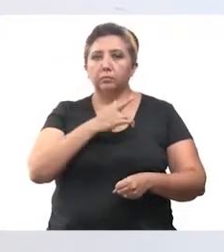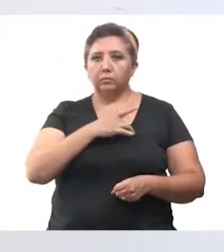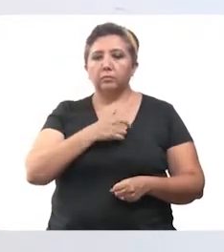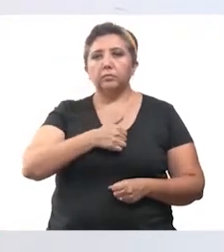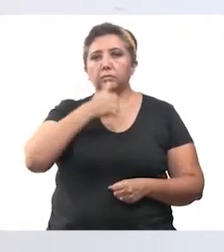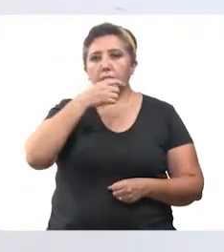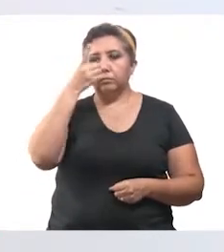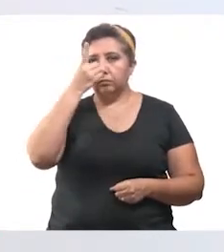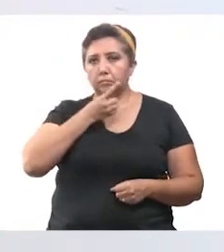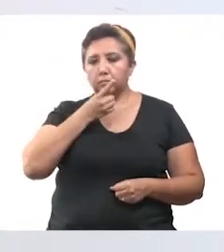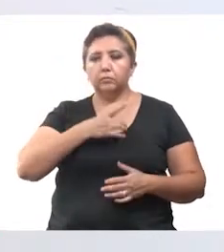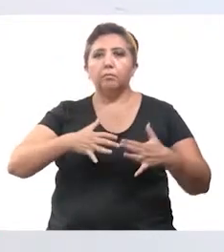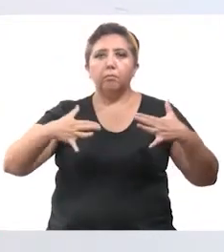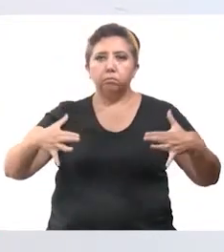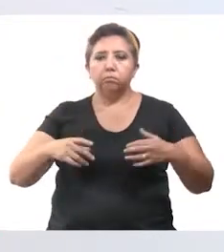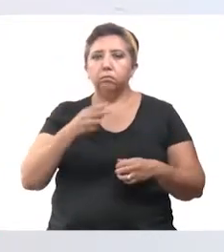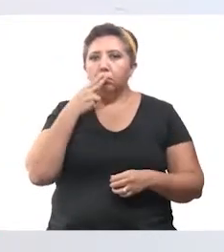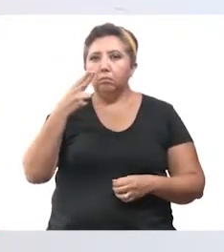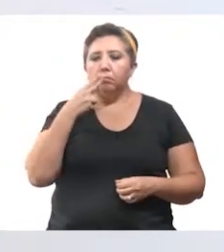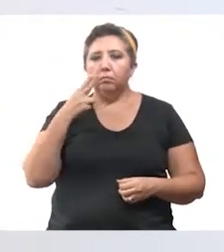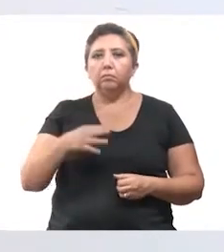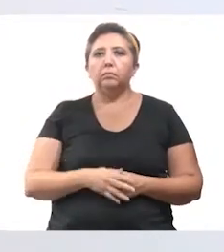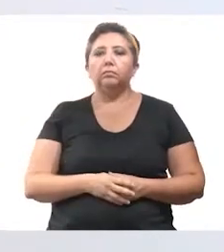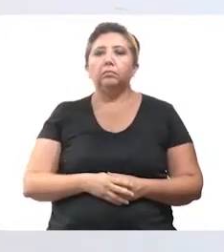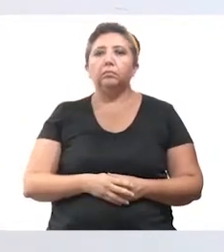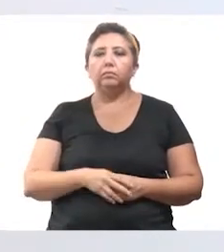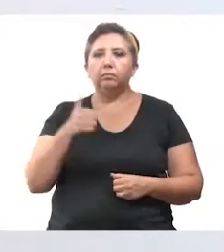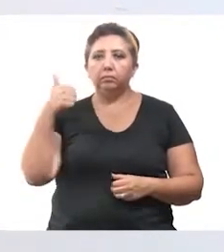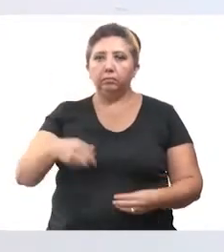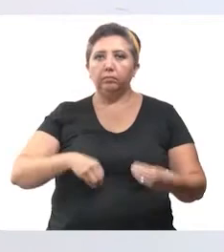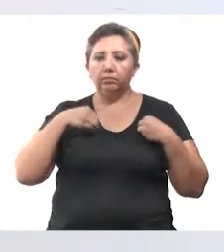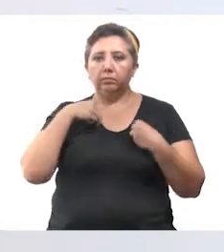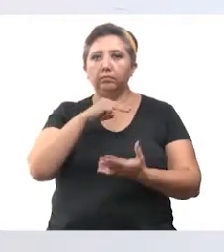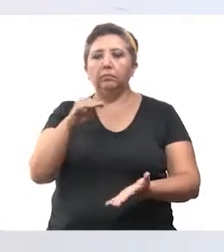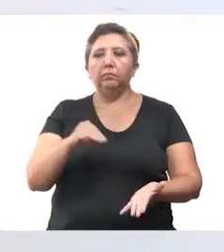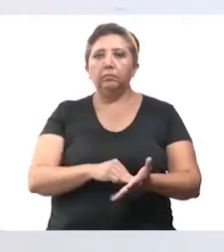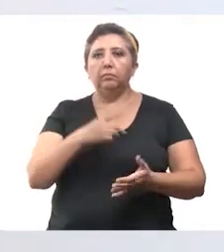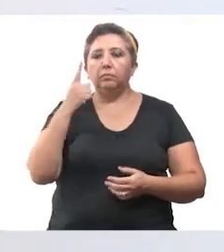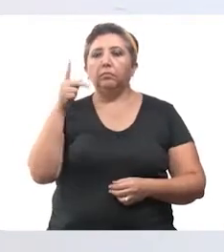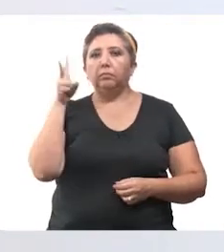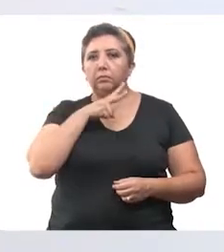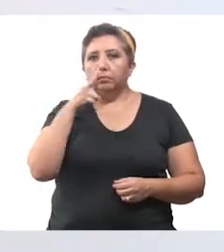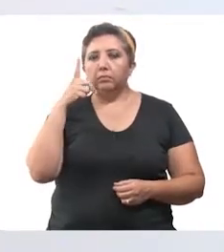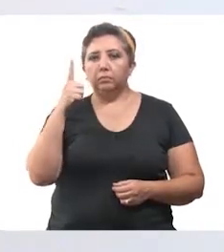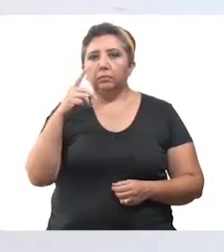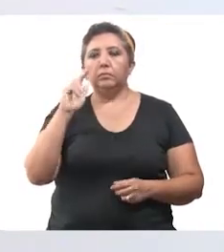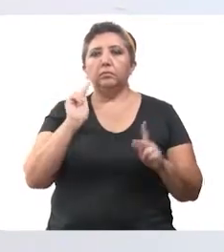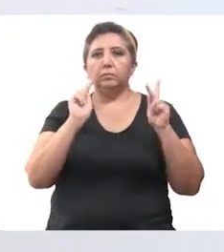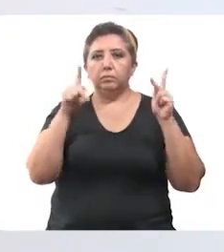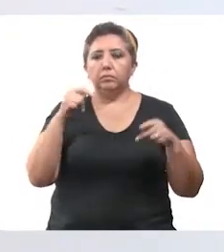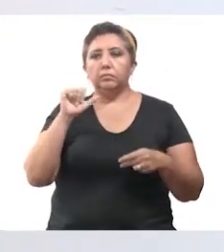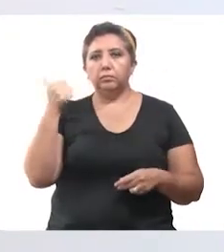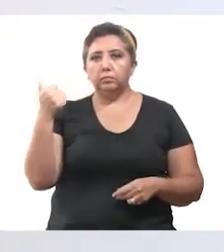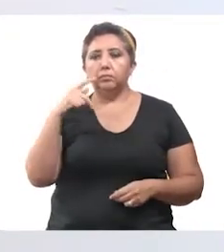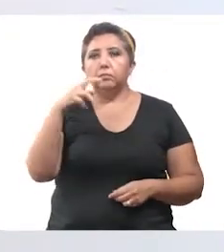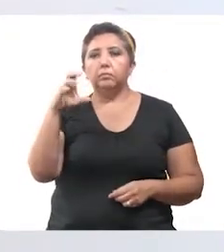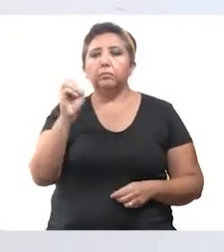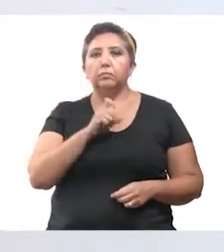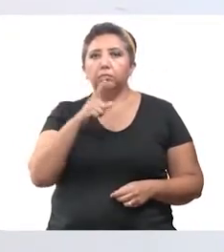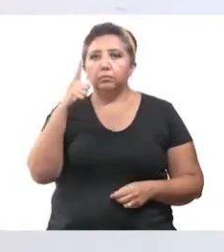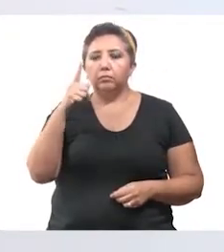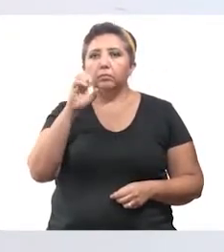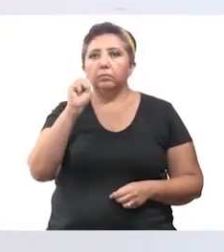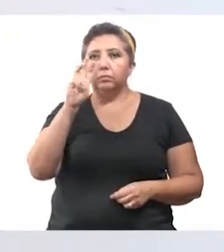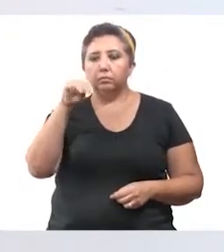hipertensión arterial, diabetes, obesidad y tabaquismo. 6 residían en Mérida, 1 en Valladolid, 1 en Progreso, 1 en Oshkuskap y 1